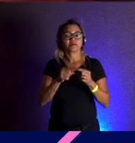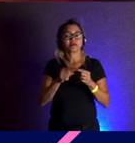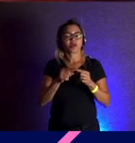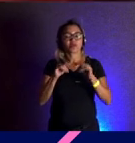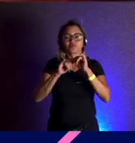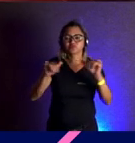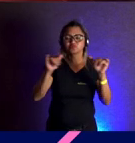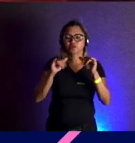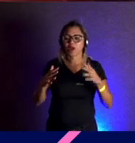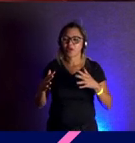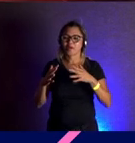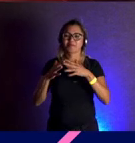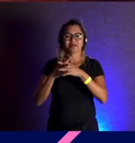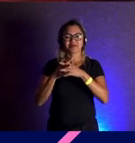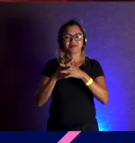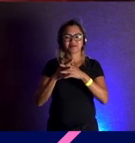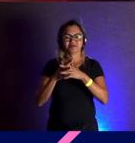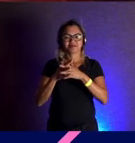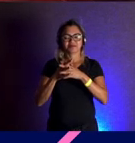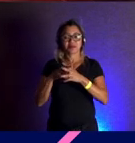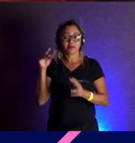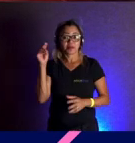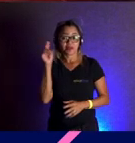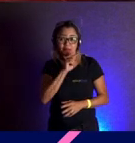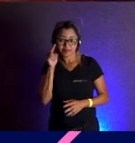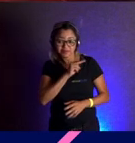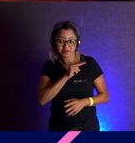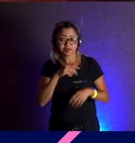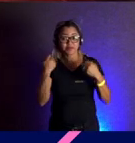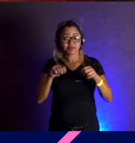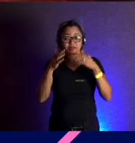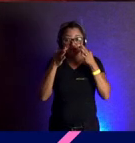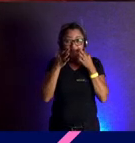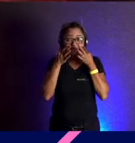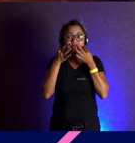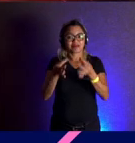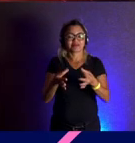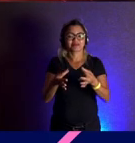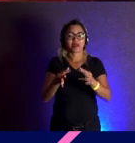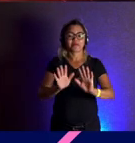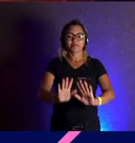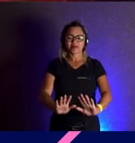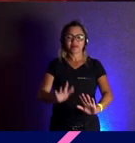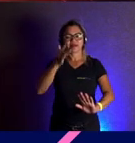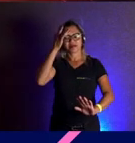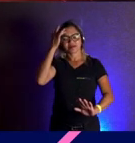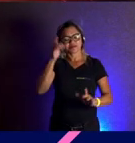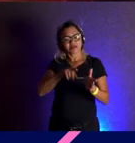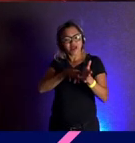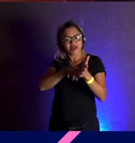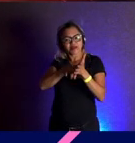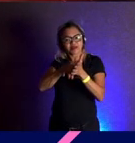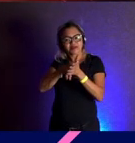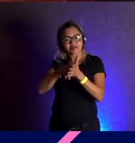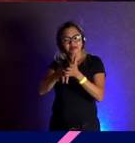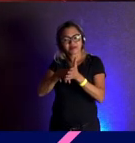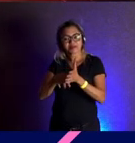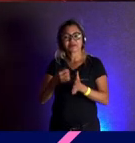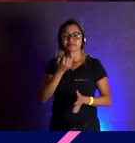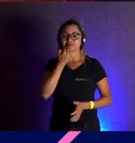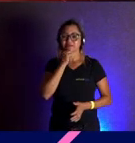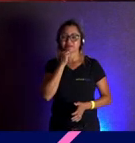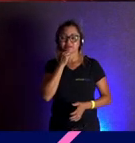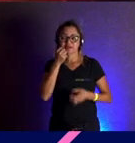sí es una emergencia, sí hay que alarmarse, pero los estudios científicos nos dicen que